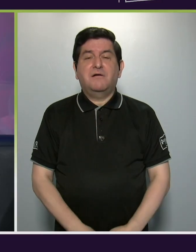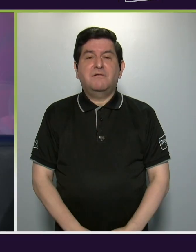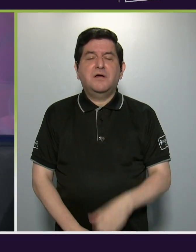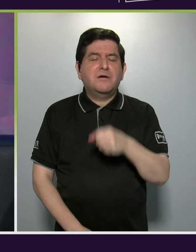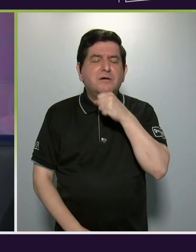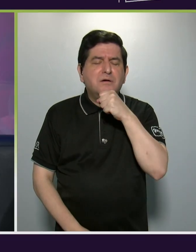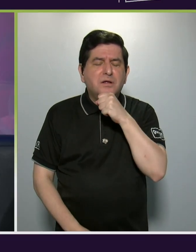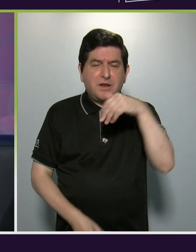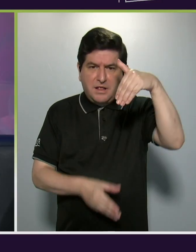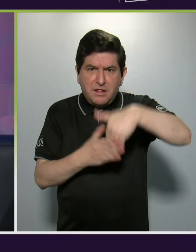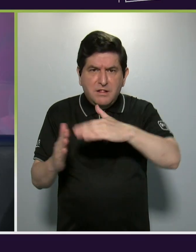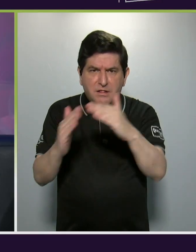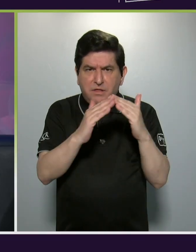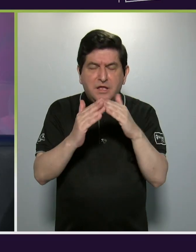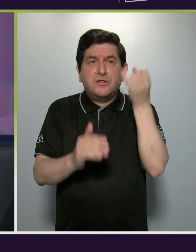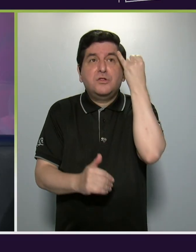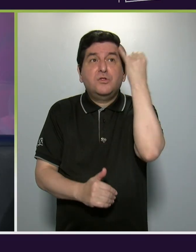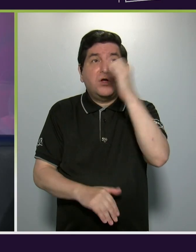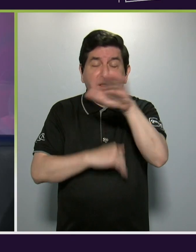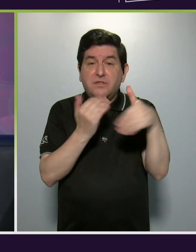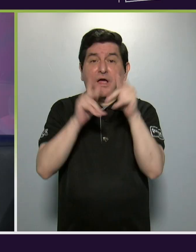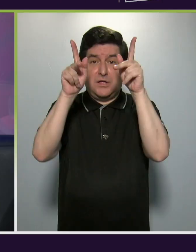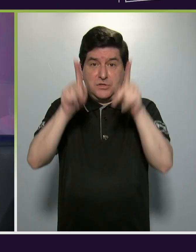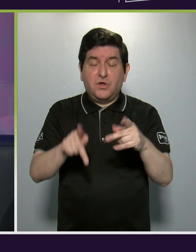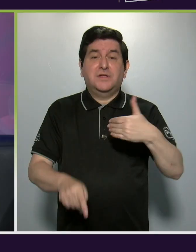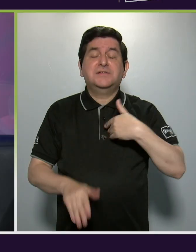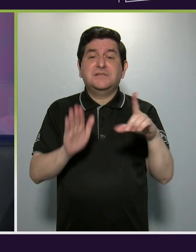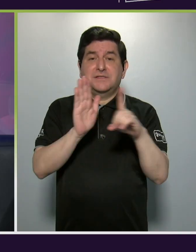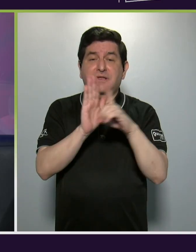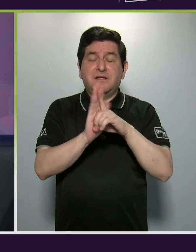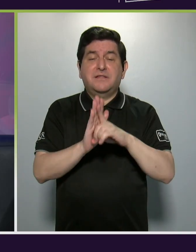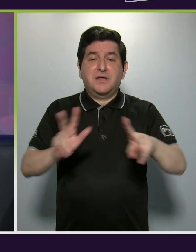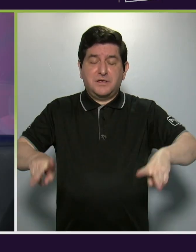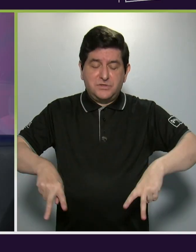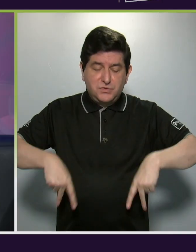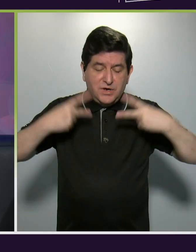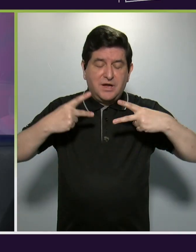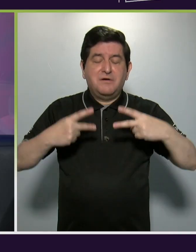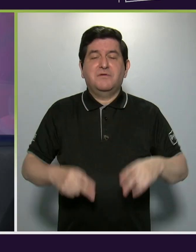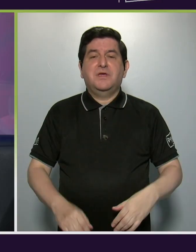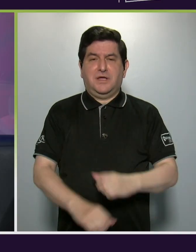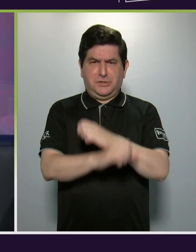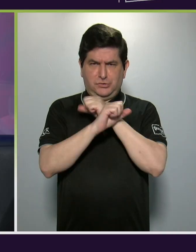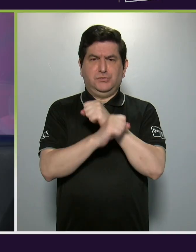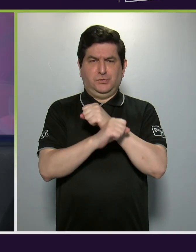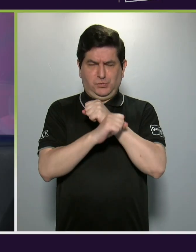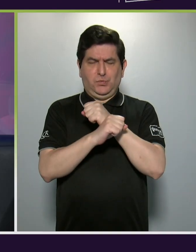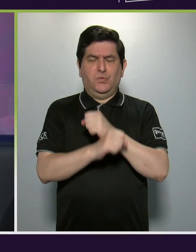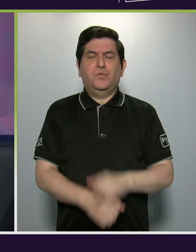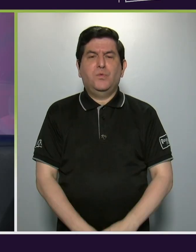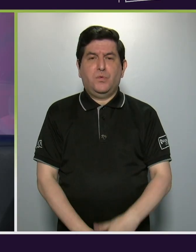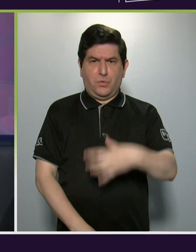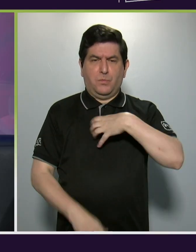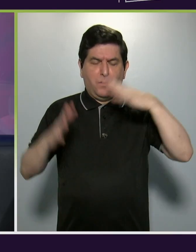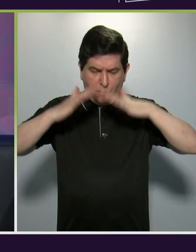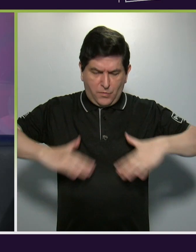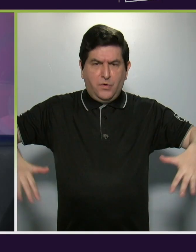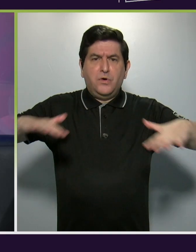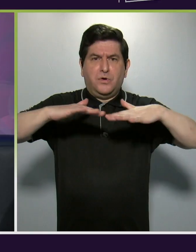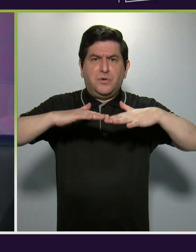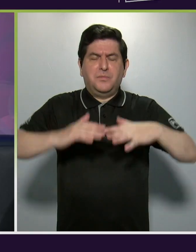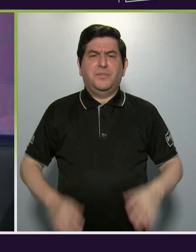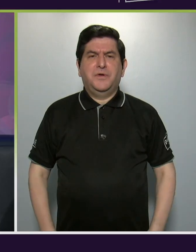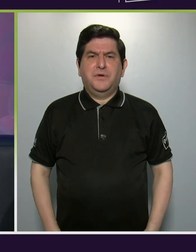comunidad, es esta misma idea de todas las personas tenemos derecho a vivir, a sentirnos seguras y seguros en nuestros espacios donde